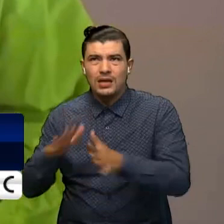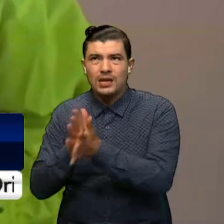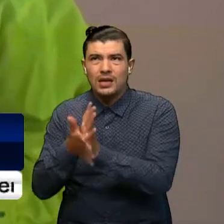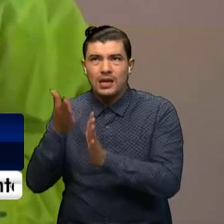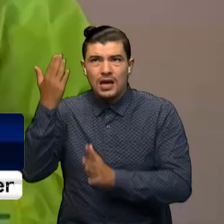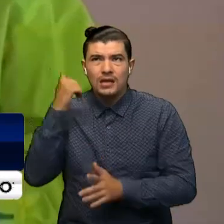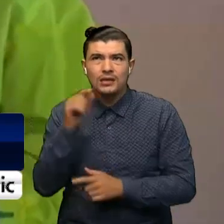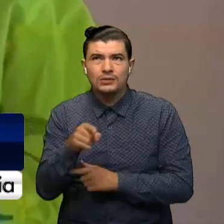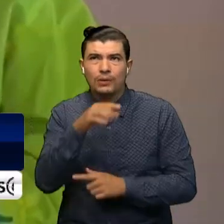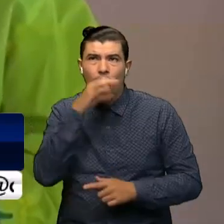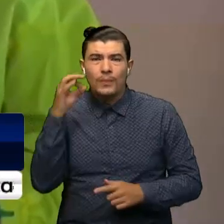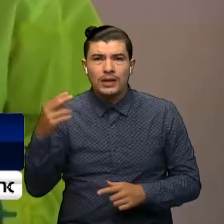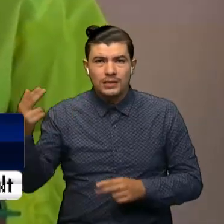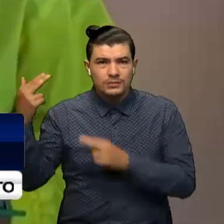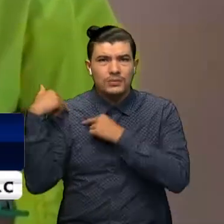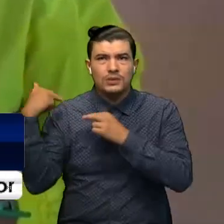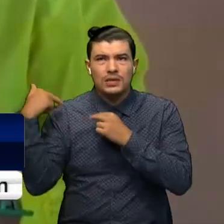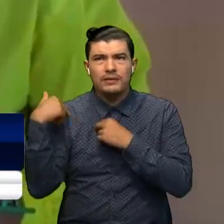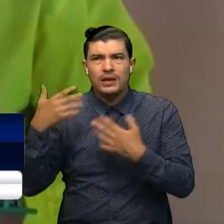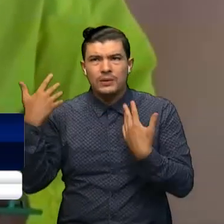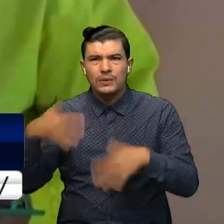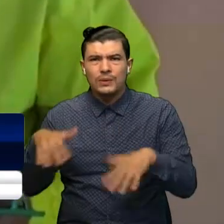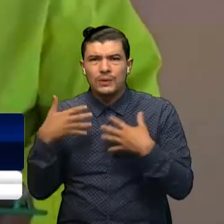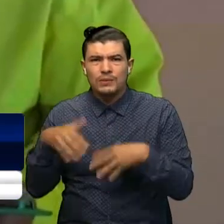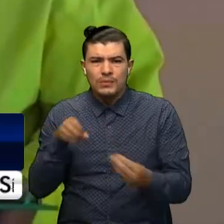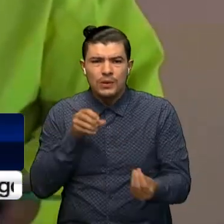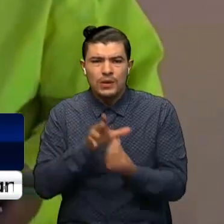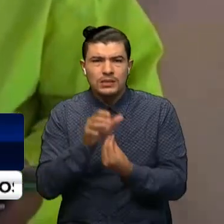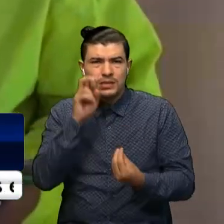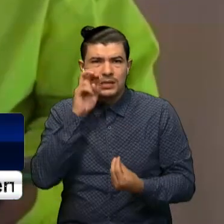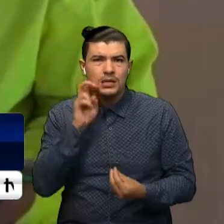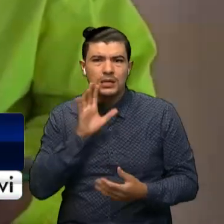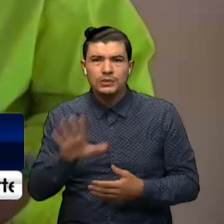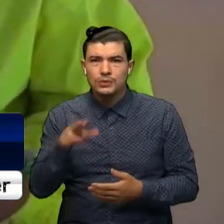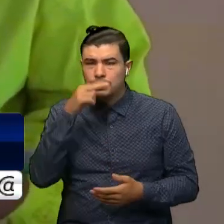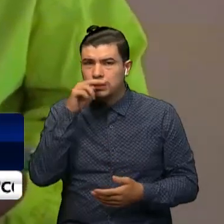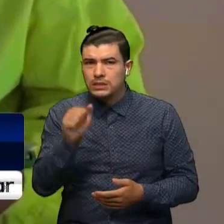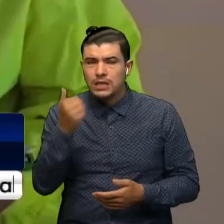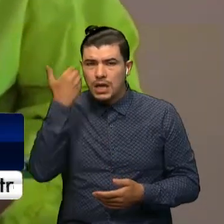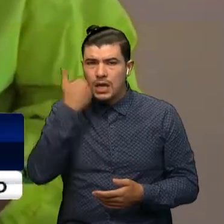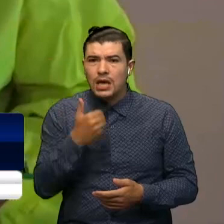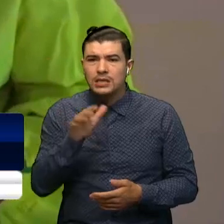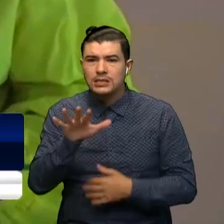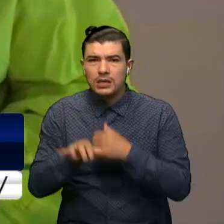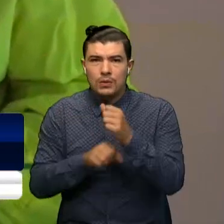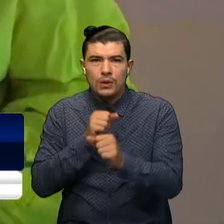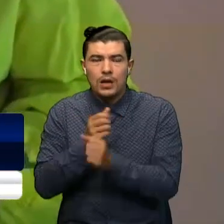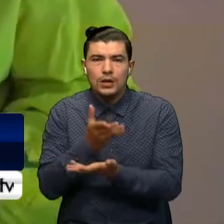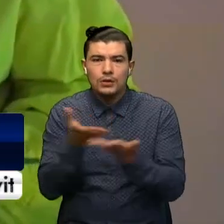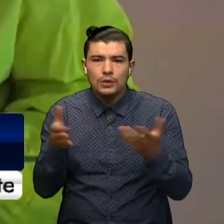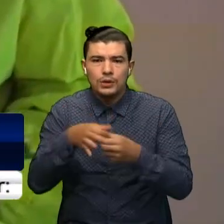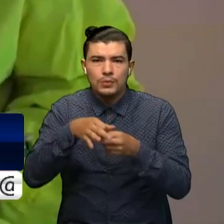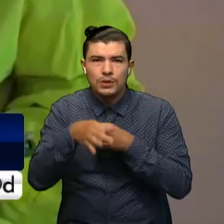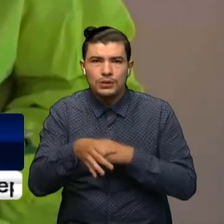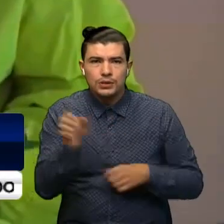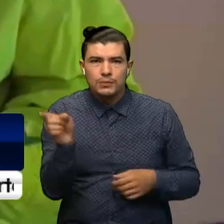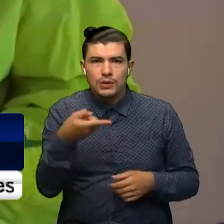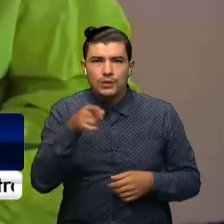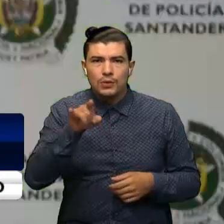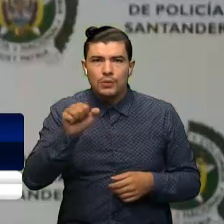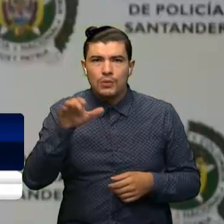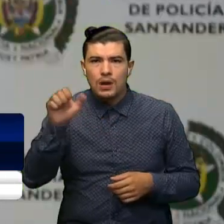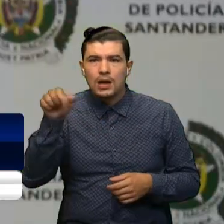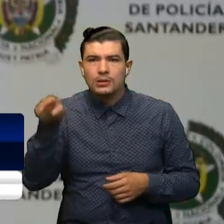por su presunta responsabilidad en actos sexuales con una menor de cinco años en el municipio de waka en el oriente de